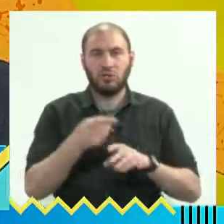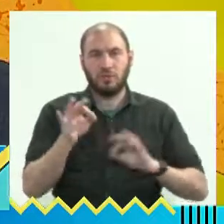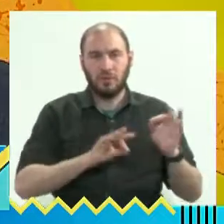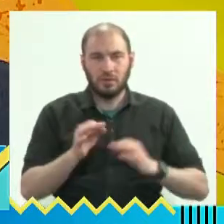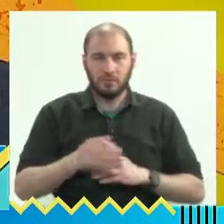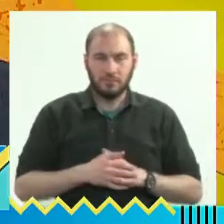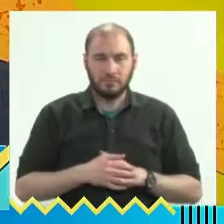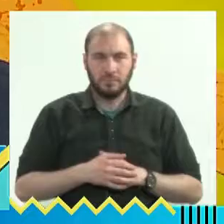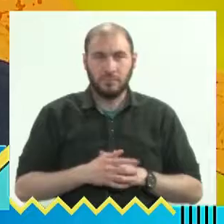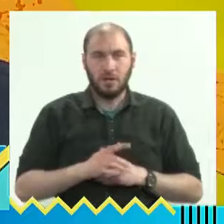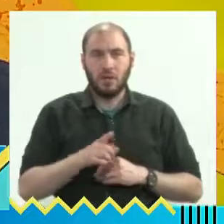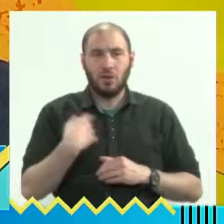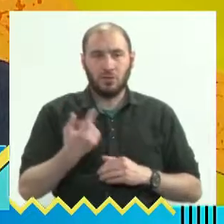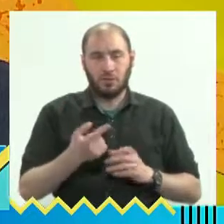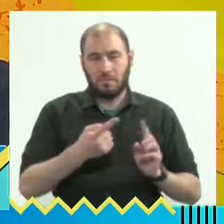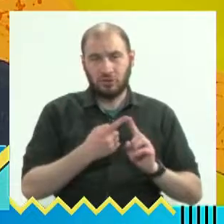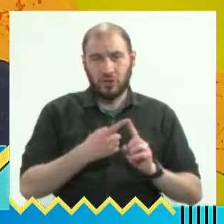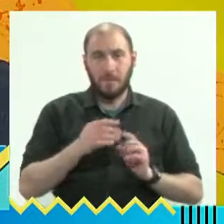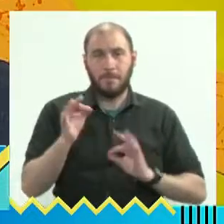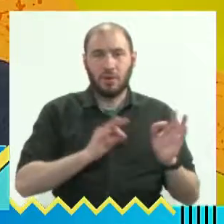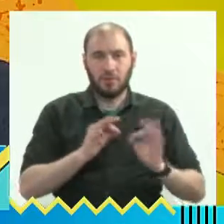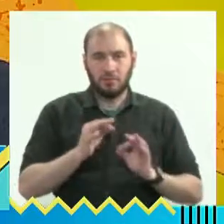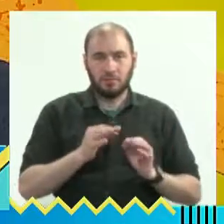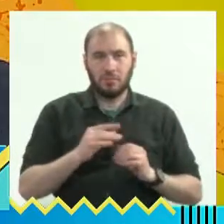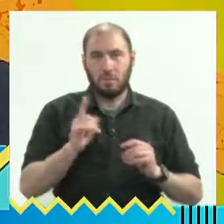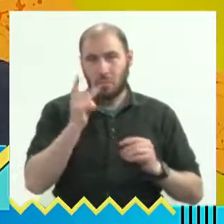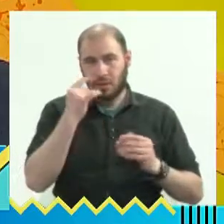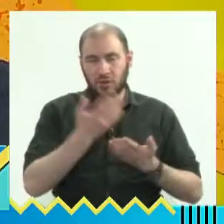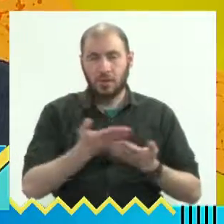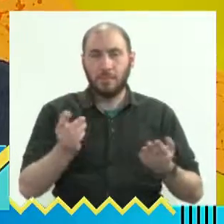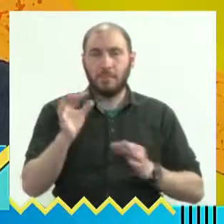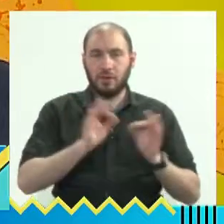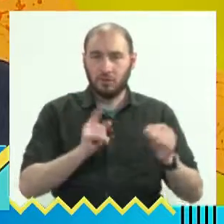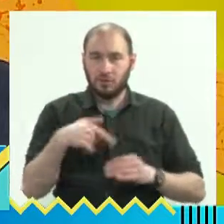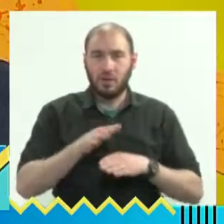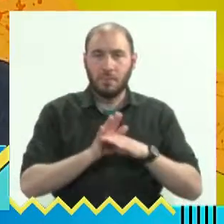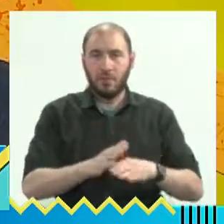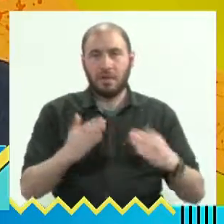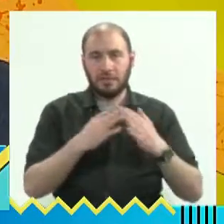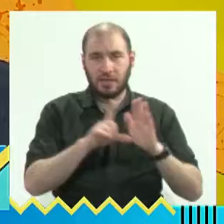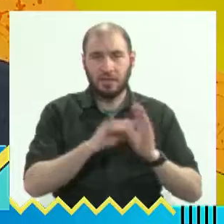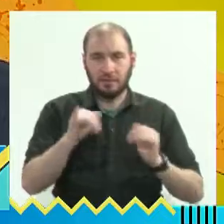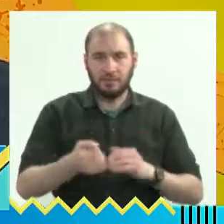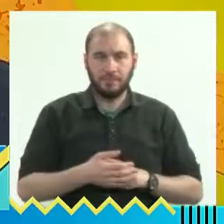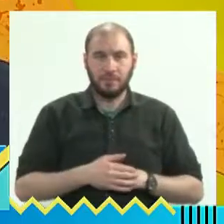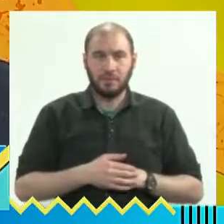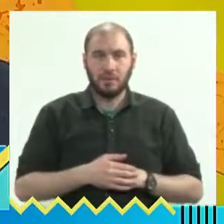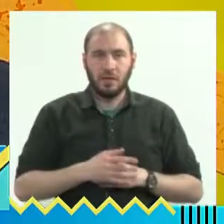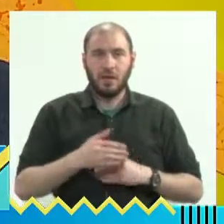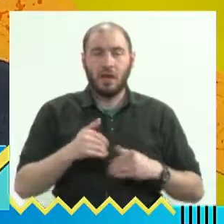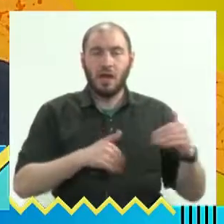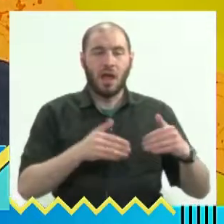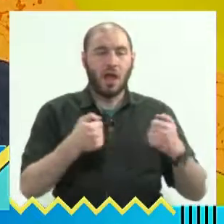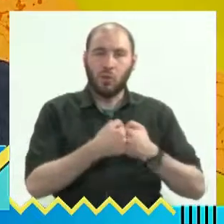proyecto. Nosotros en lo personal es un proyecto, en lo personal no, bueno, políticamente es un proyecto que apoyamos en la legislatura, salió con el voto de todos